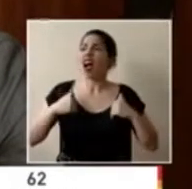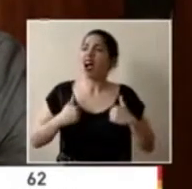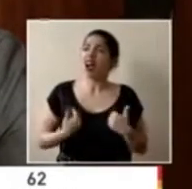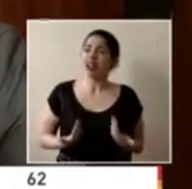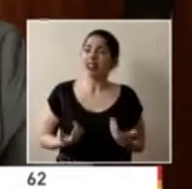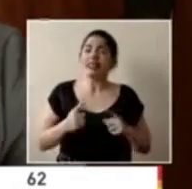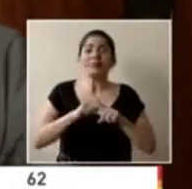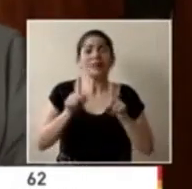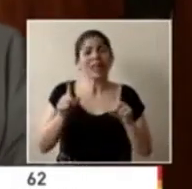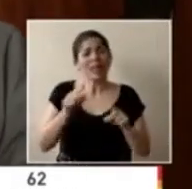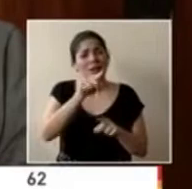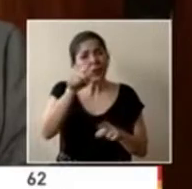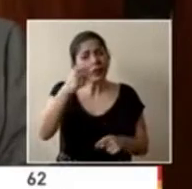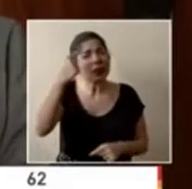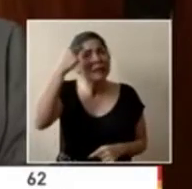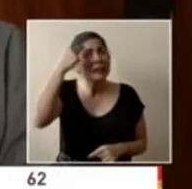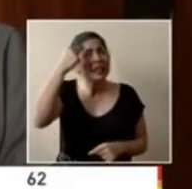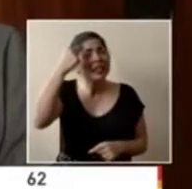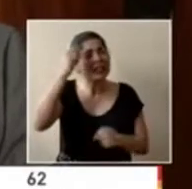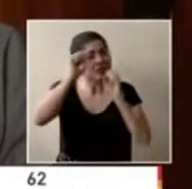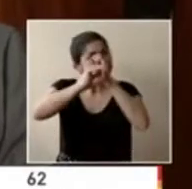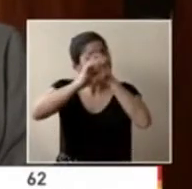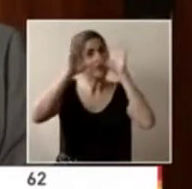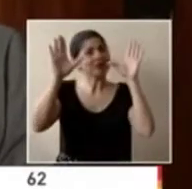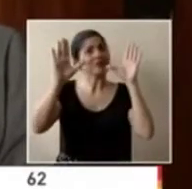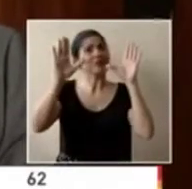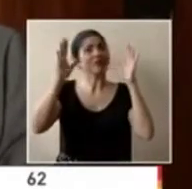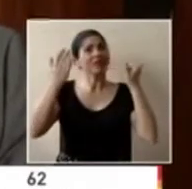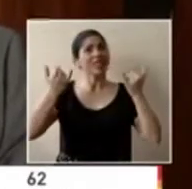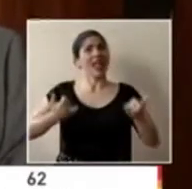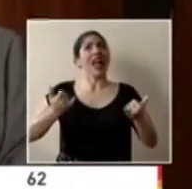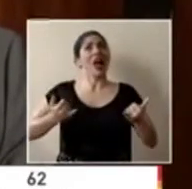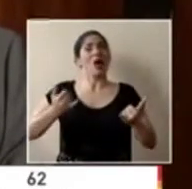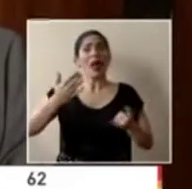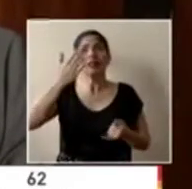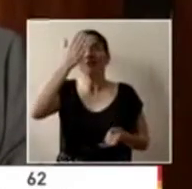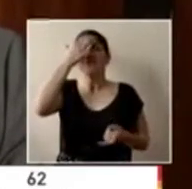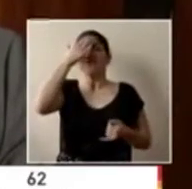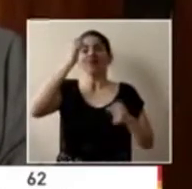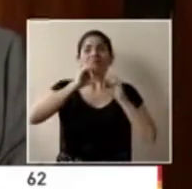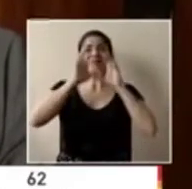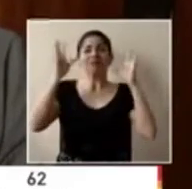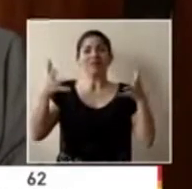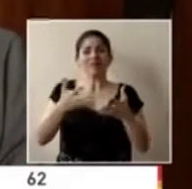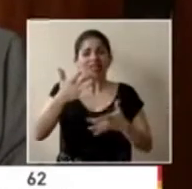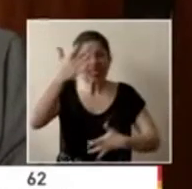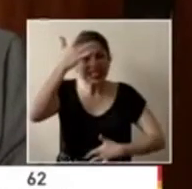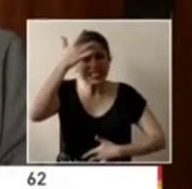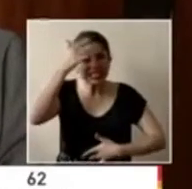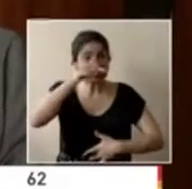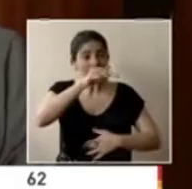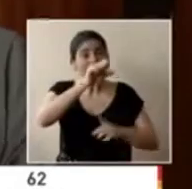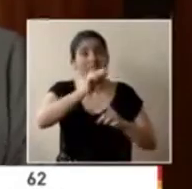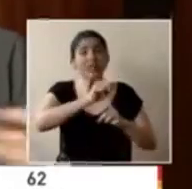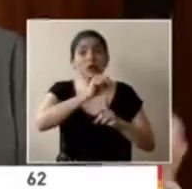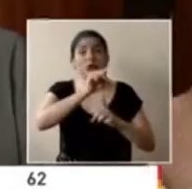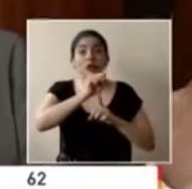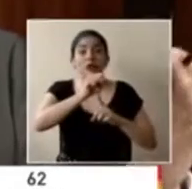pero yo quiero que nos mentalicemos que estamos en una pandemia, que estos son eventos que ocurren